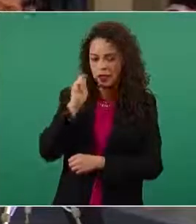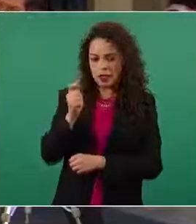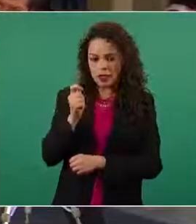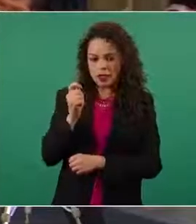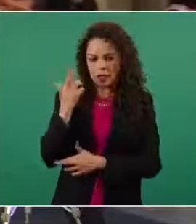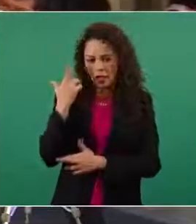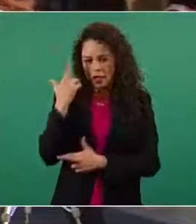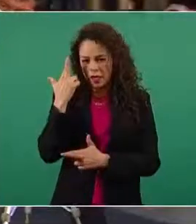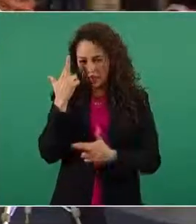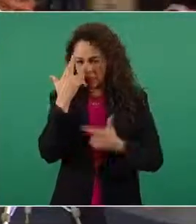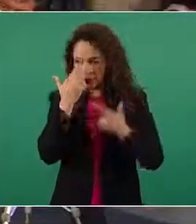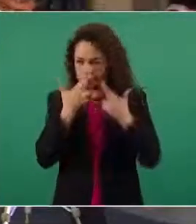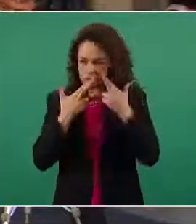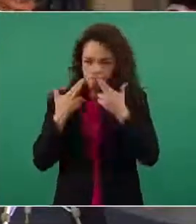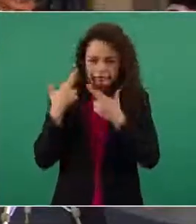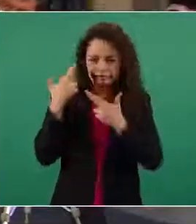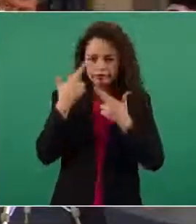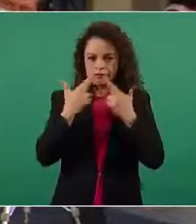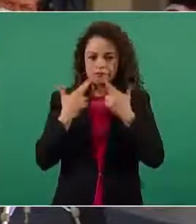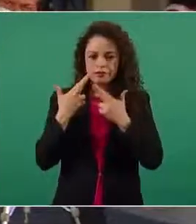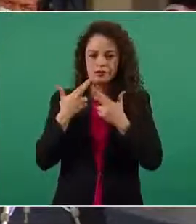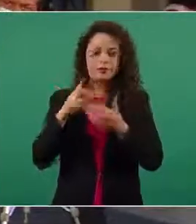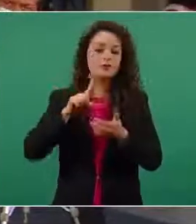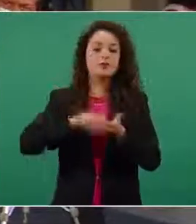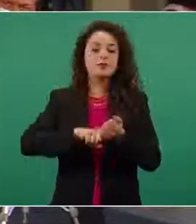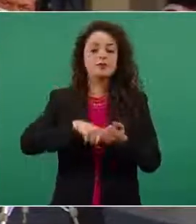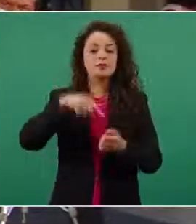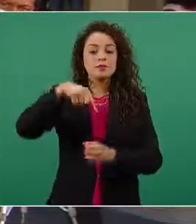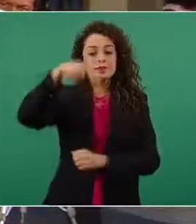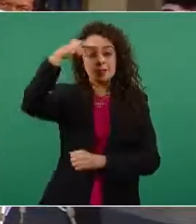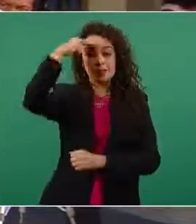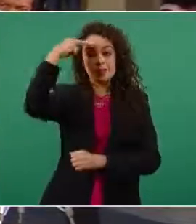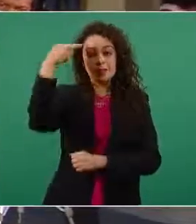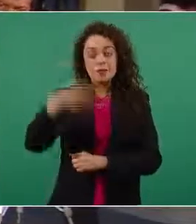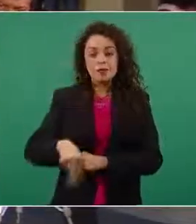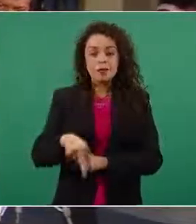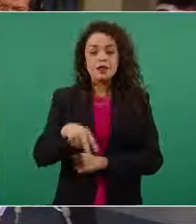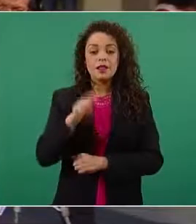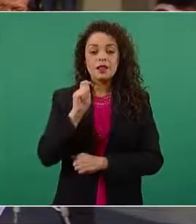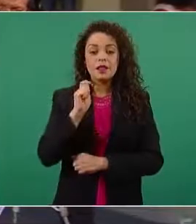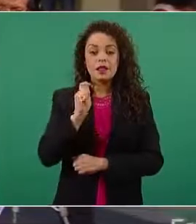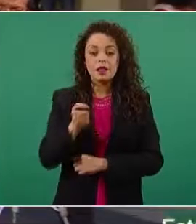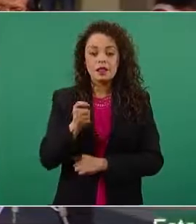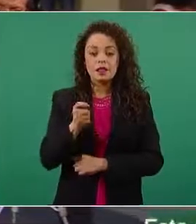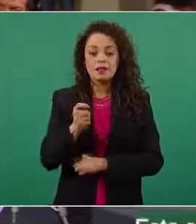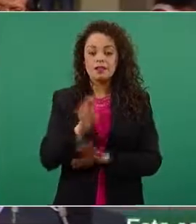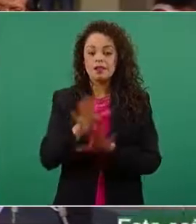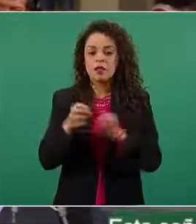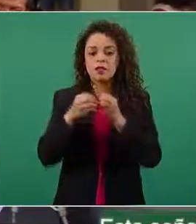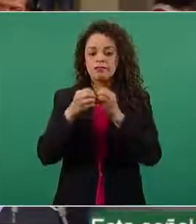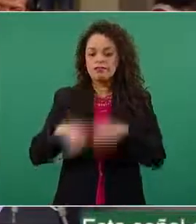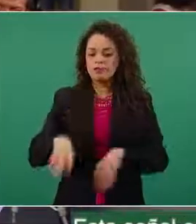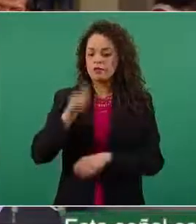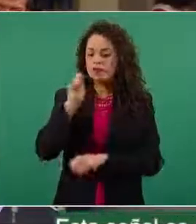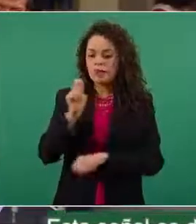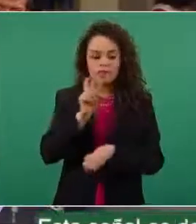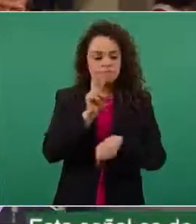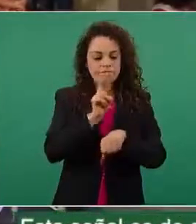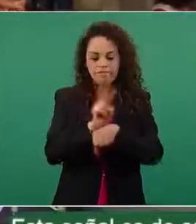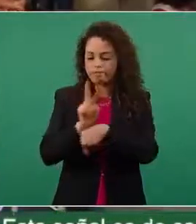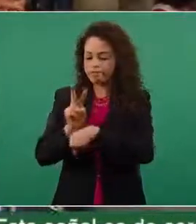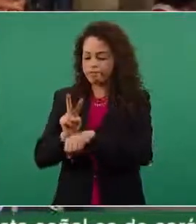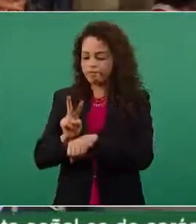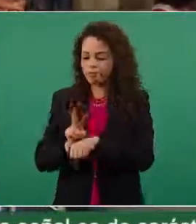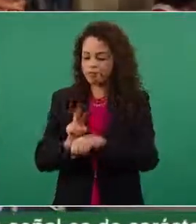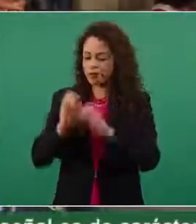técnica, pues estamos perdiendo en México, si es que lo tuvimos en algún momento, el árbitro electoral, o sea, los órganos